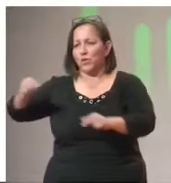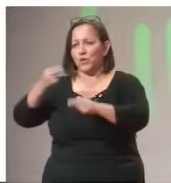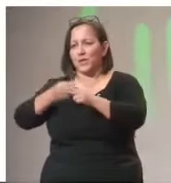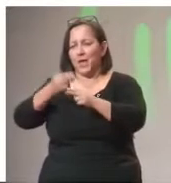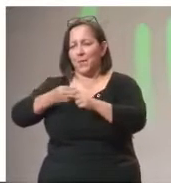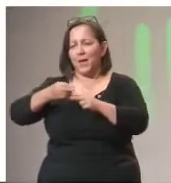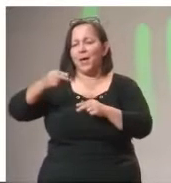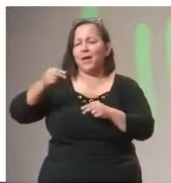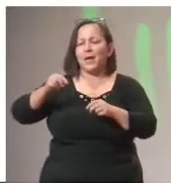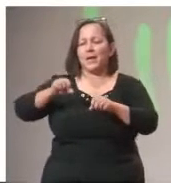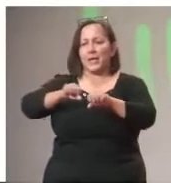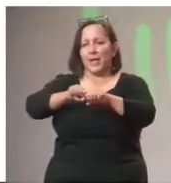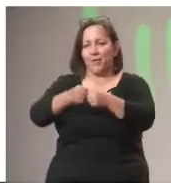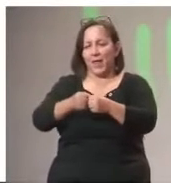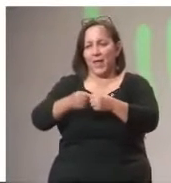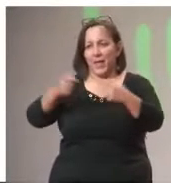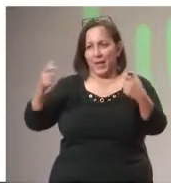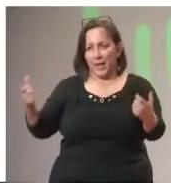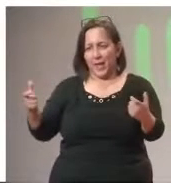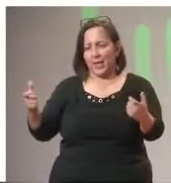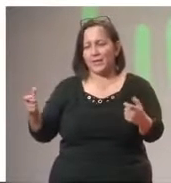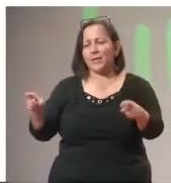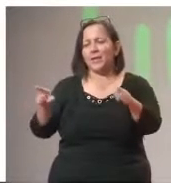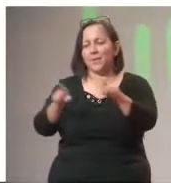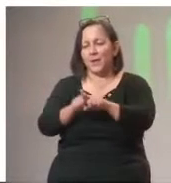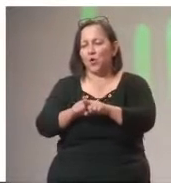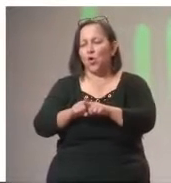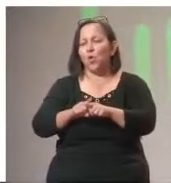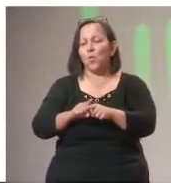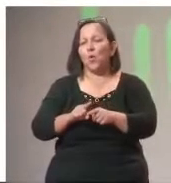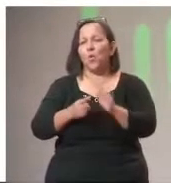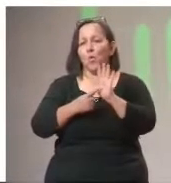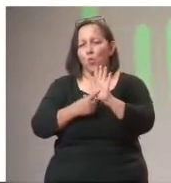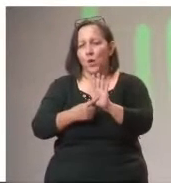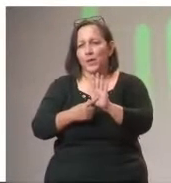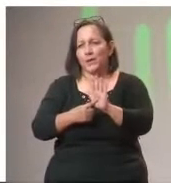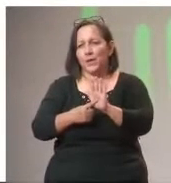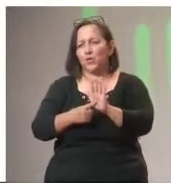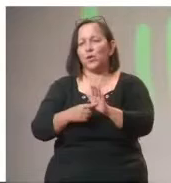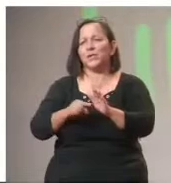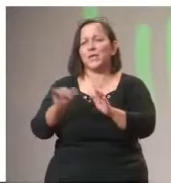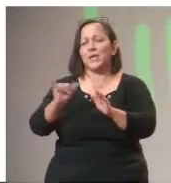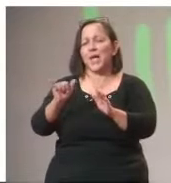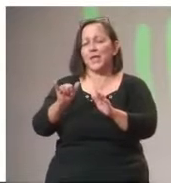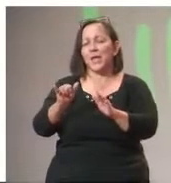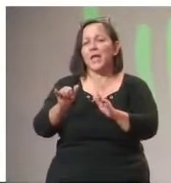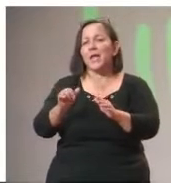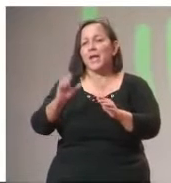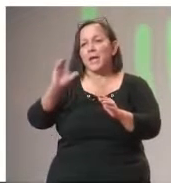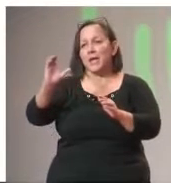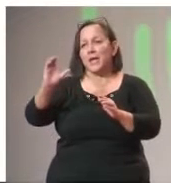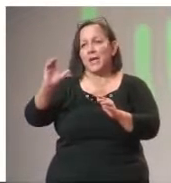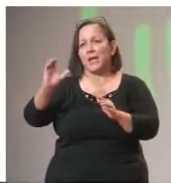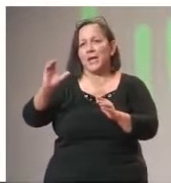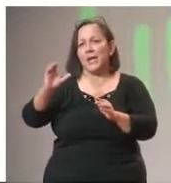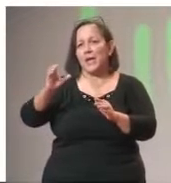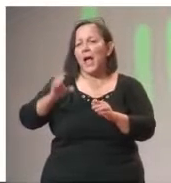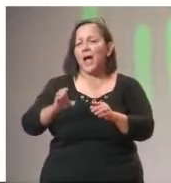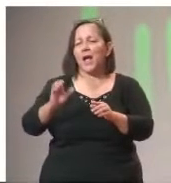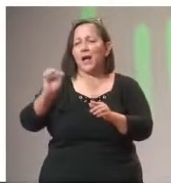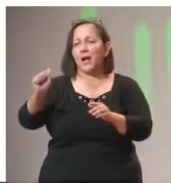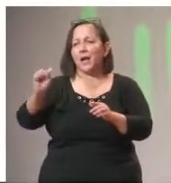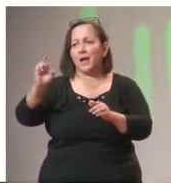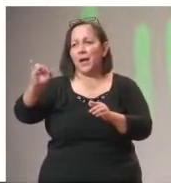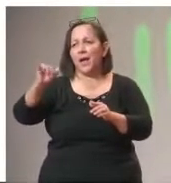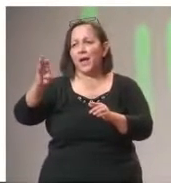Quebrada Grande, que está en la zona del Cerro Dantas, como representativo de lo que sería la señal del Caribe, que esos dos tipos de aguas se mezclan en el